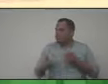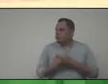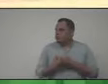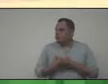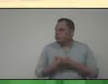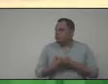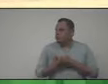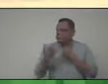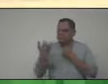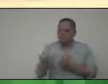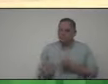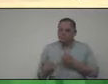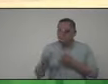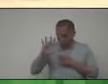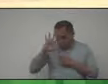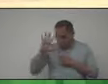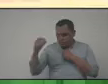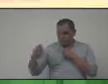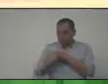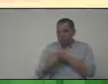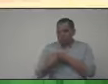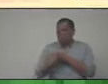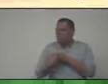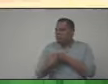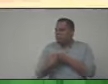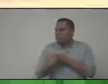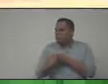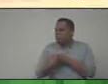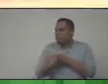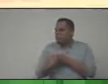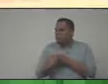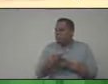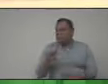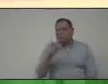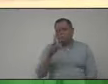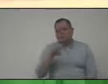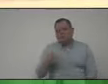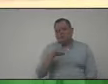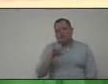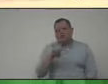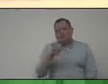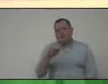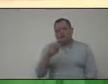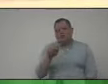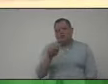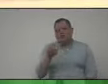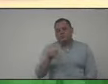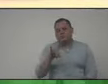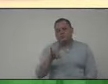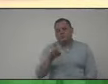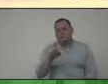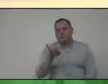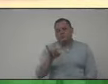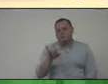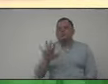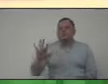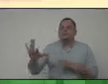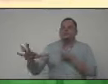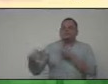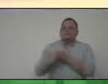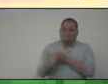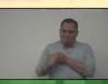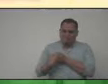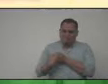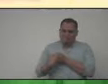escuchaban. Hoy tenemos contratado con la agencia, con Sugamuxi directamente el servicio, que veíamos